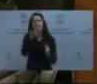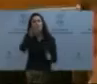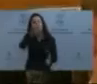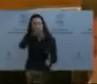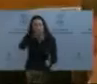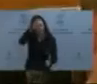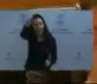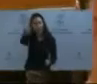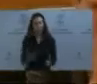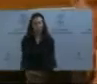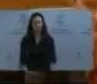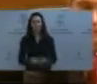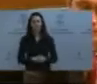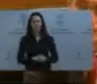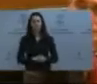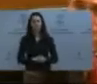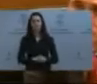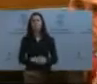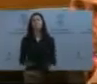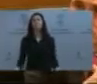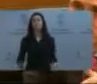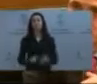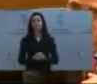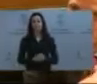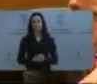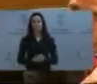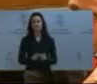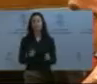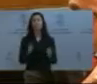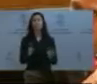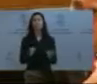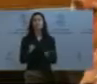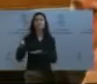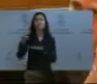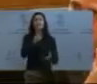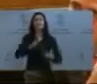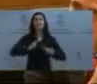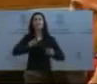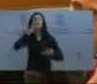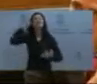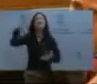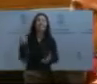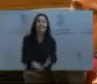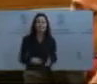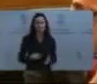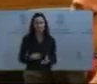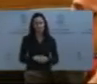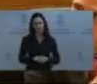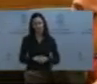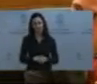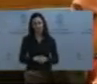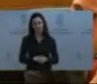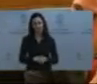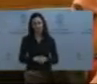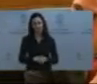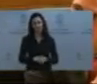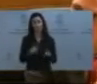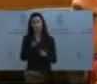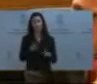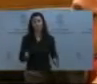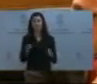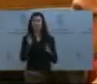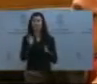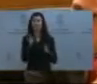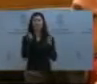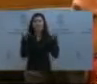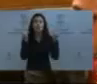escuchamos. ¿Quién tiene entonces que devolver las herencias, señora consejera? ¿Quién las va a devolver? ¿Cuántos son los afectados?